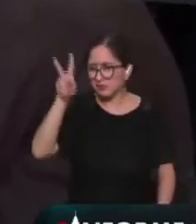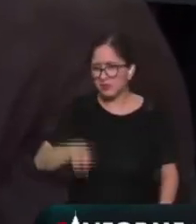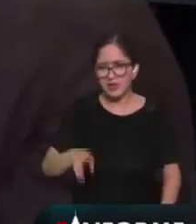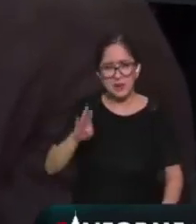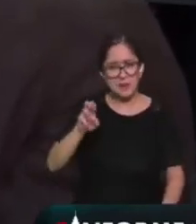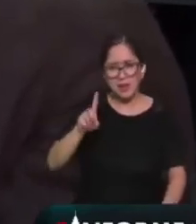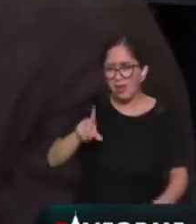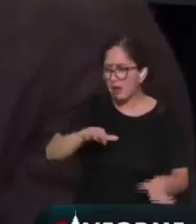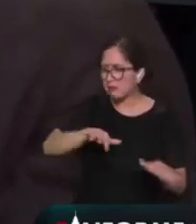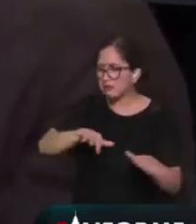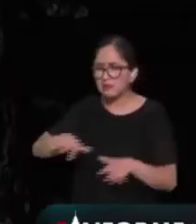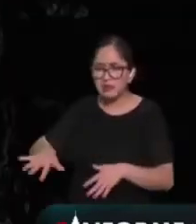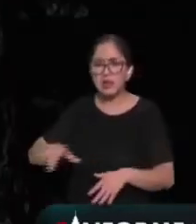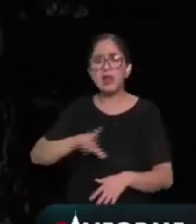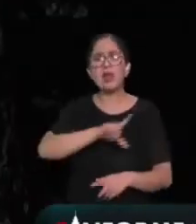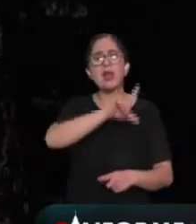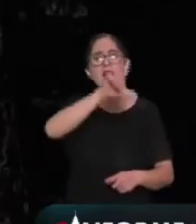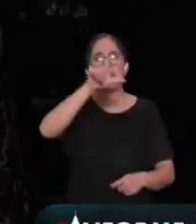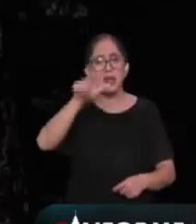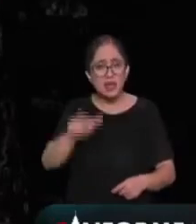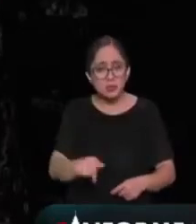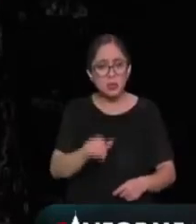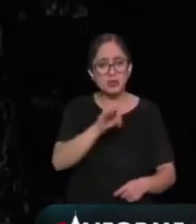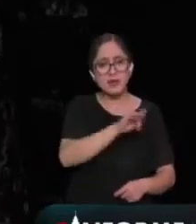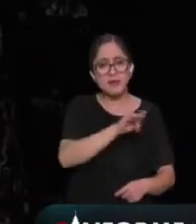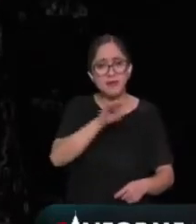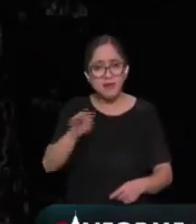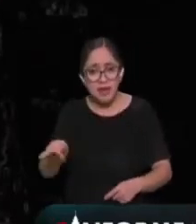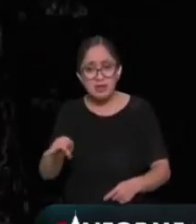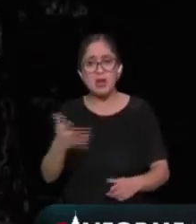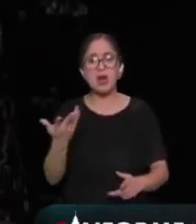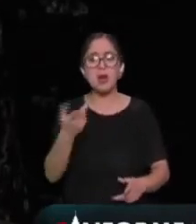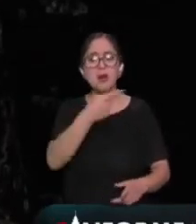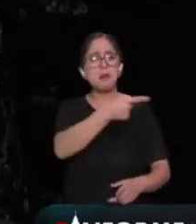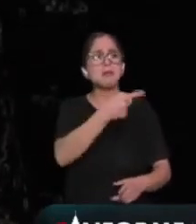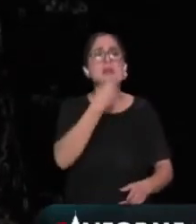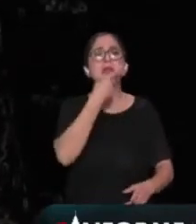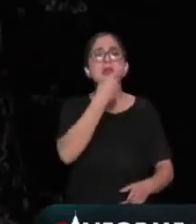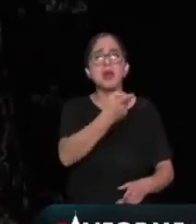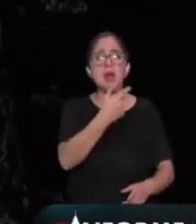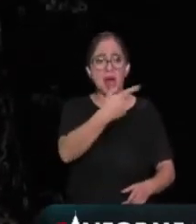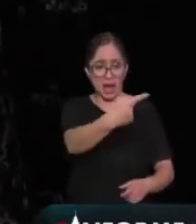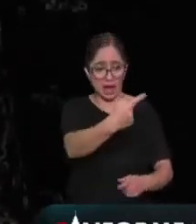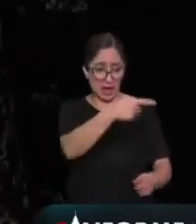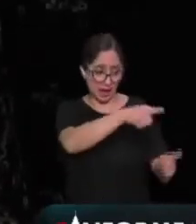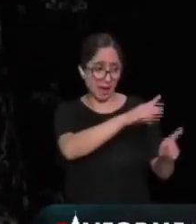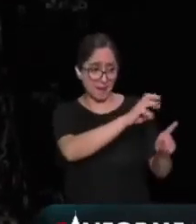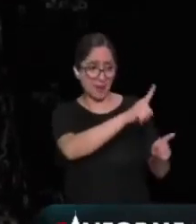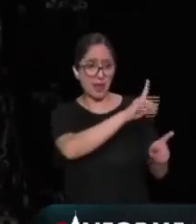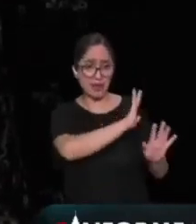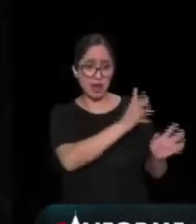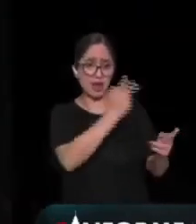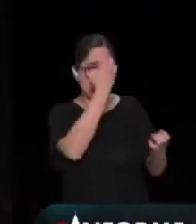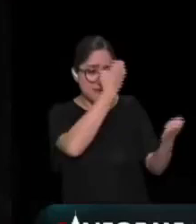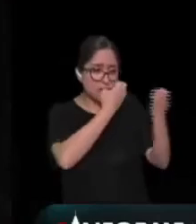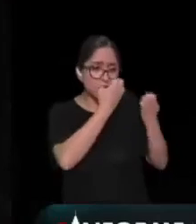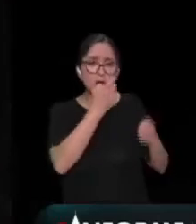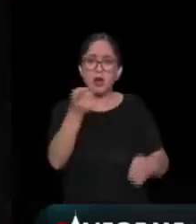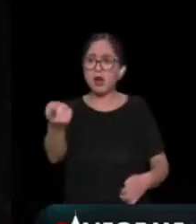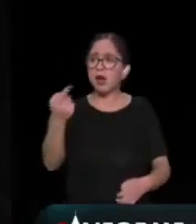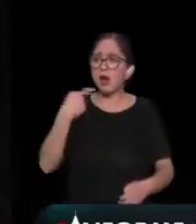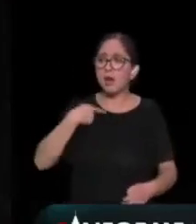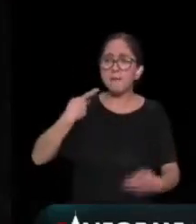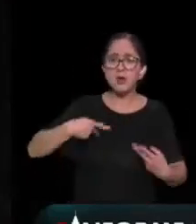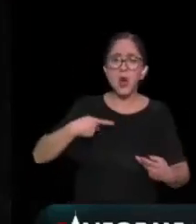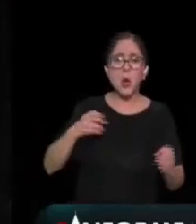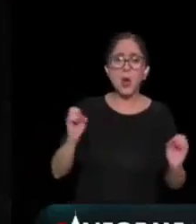mucho con una fecha después de esa valorización a Brenda y a mí que no pasaba nada, que no había nada. Que se cerraba O sea,